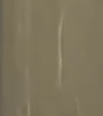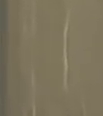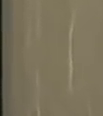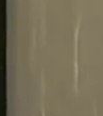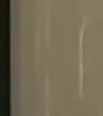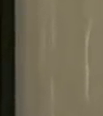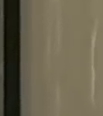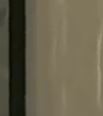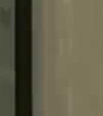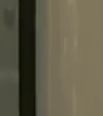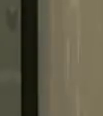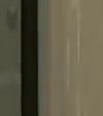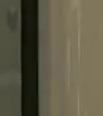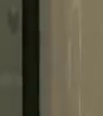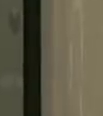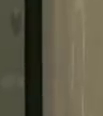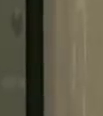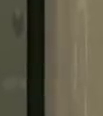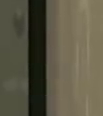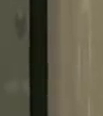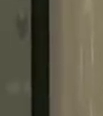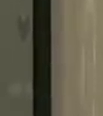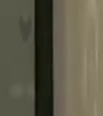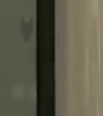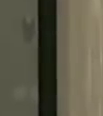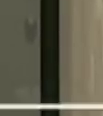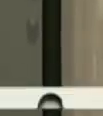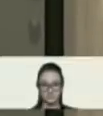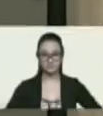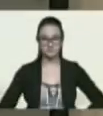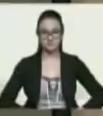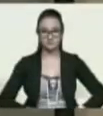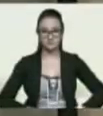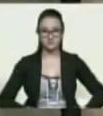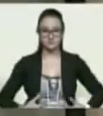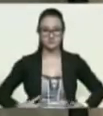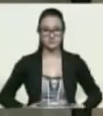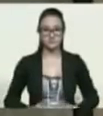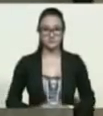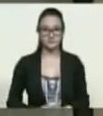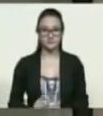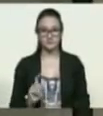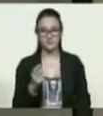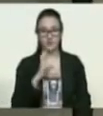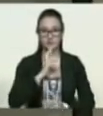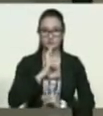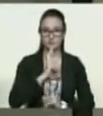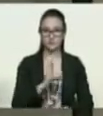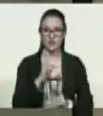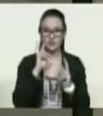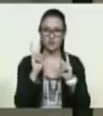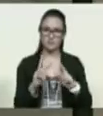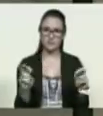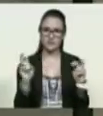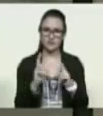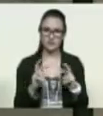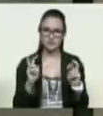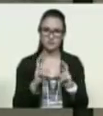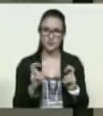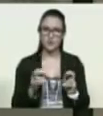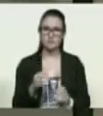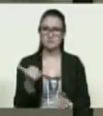las pocas horas, el presidente Maduro compareció en cadena nacional para dar cuenta de los primeros resultados de las investigaciones sobre lo que había